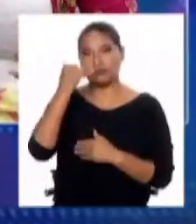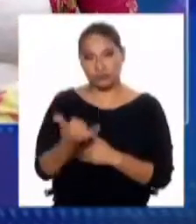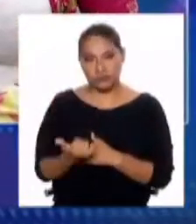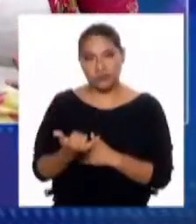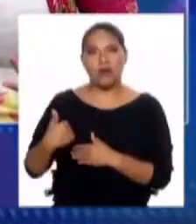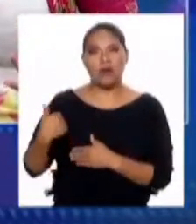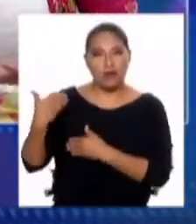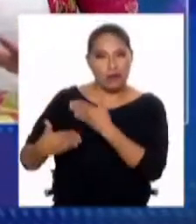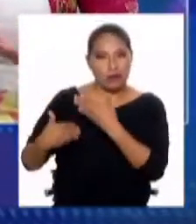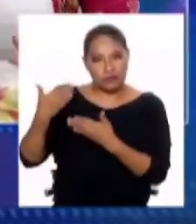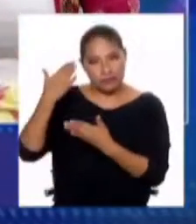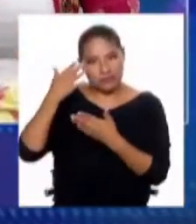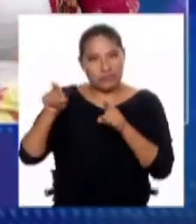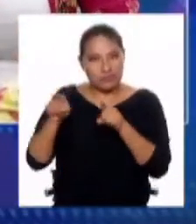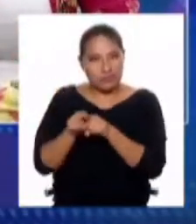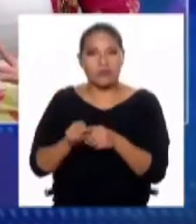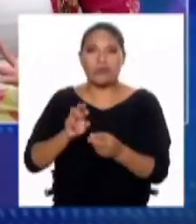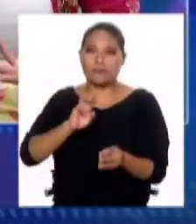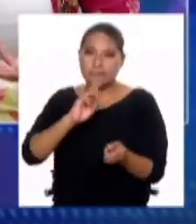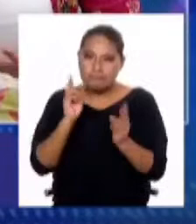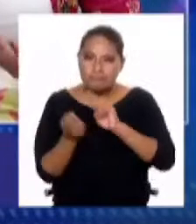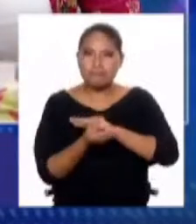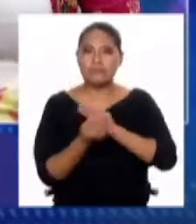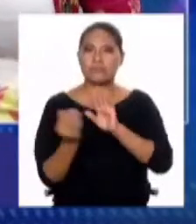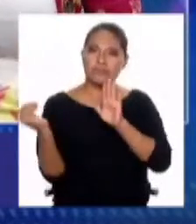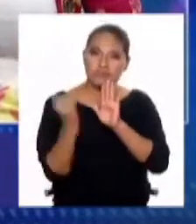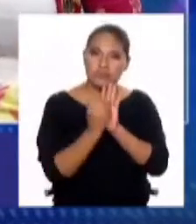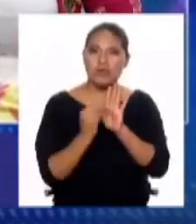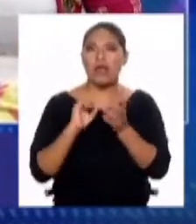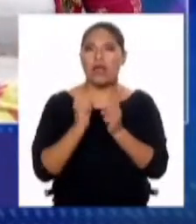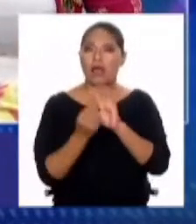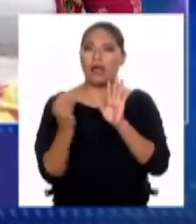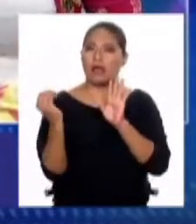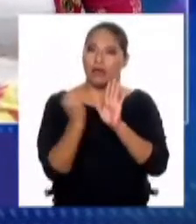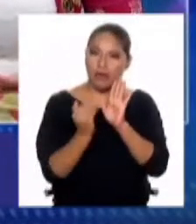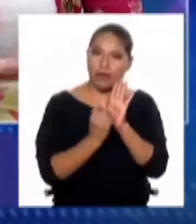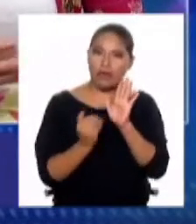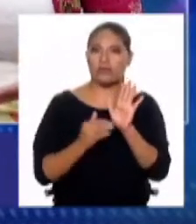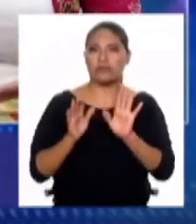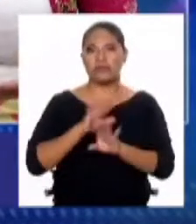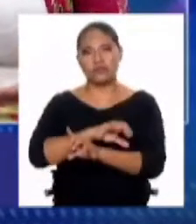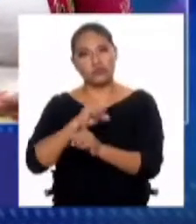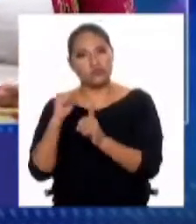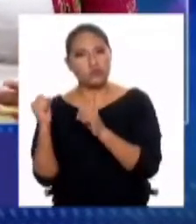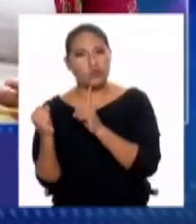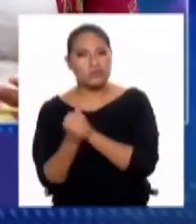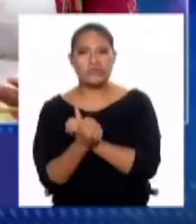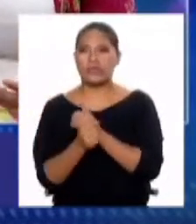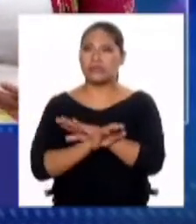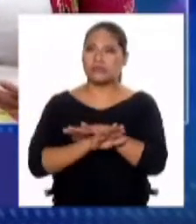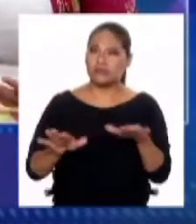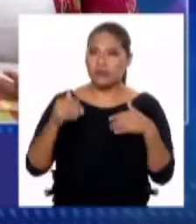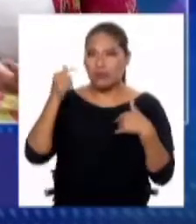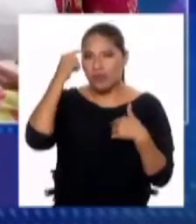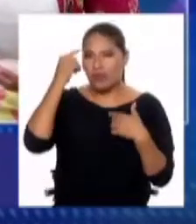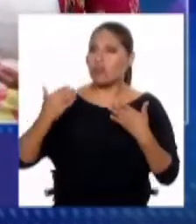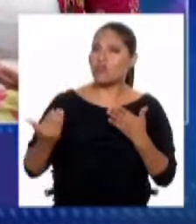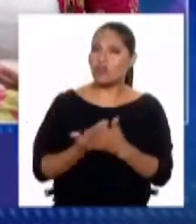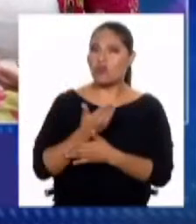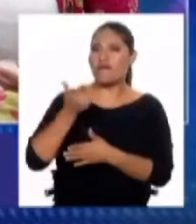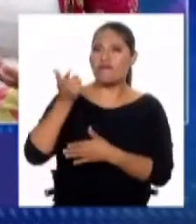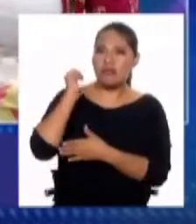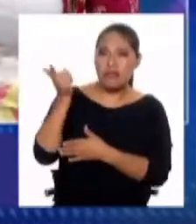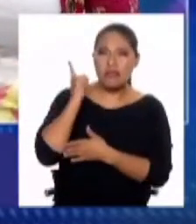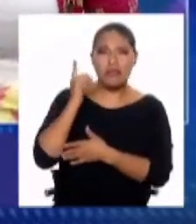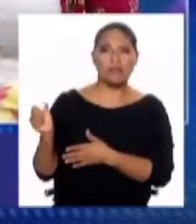se producen movimientos reformistas o que eventualmente pues zamaquean a la sociedad y dicen, bueno, acá tiene que aparecer nuevos liderazgos, gente